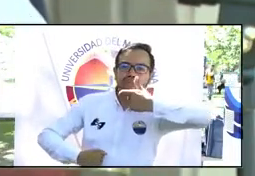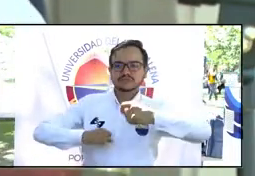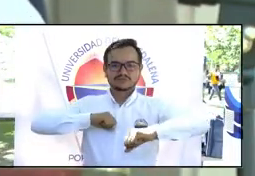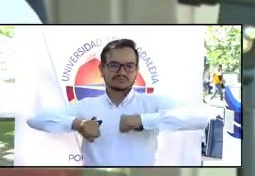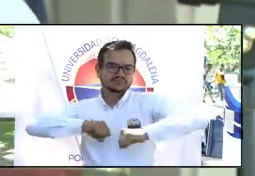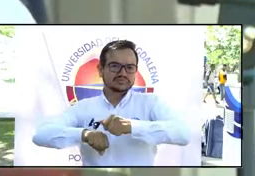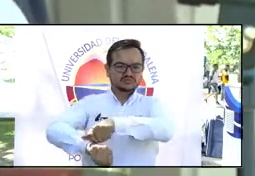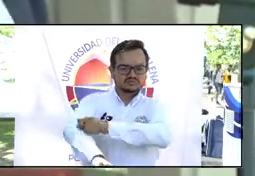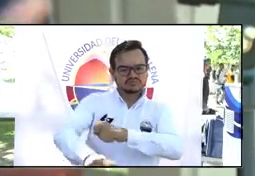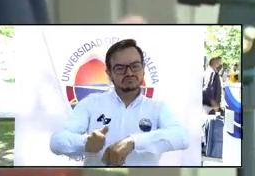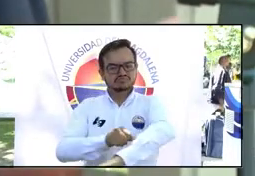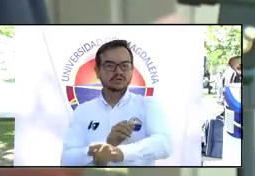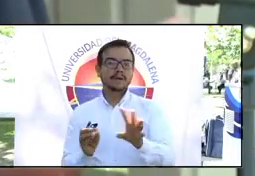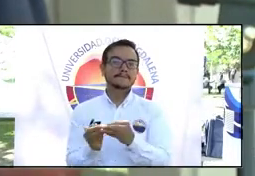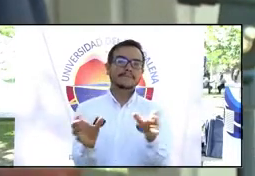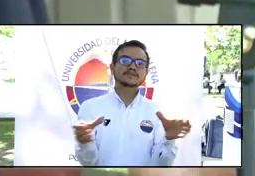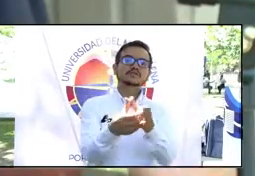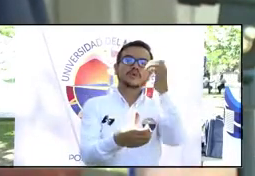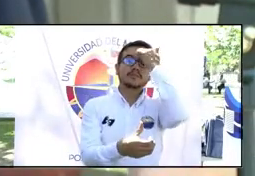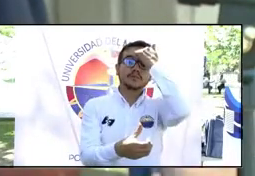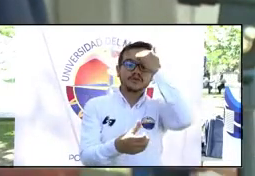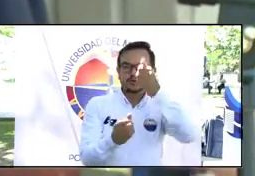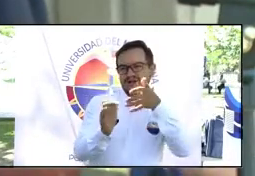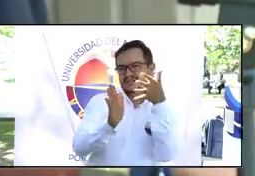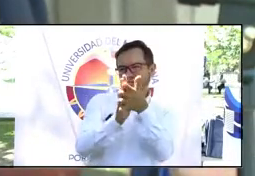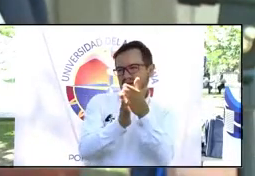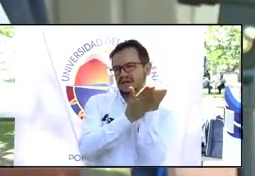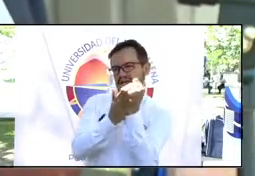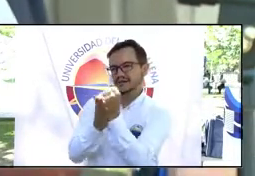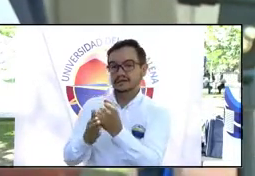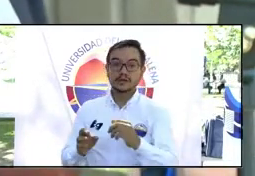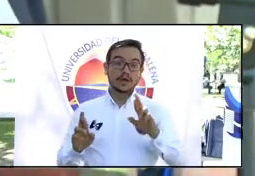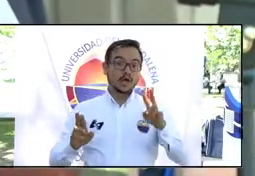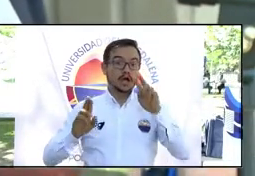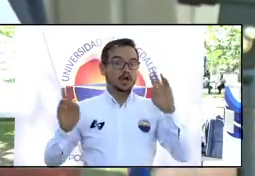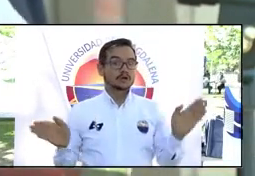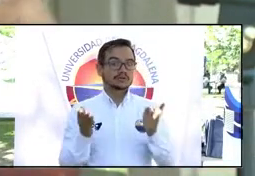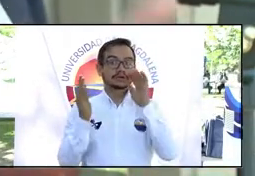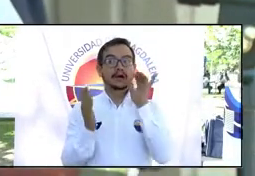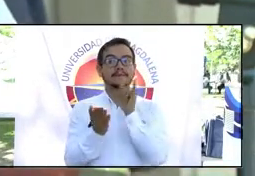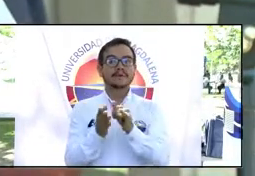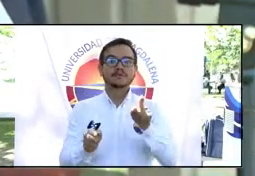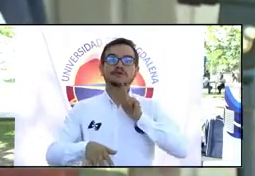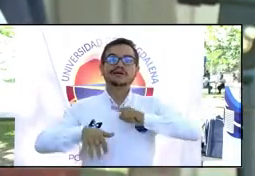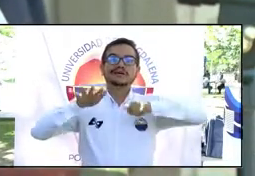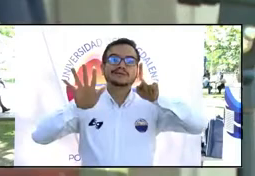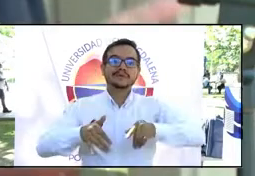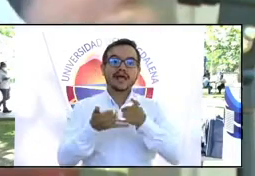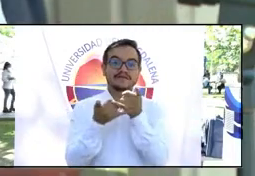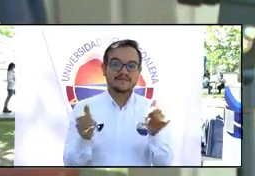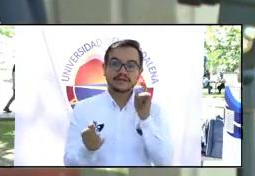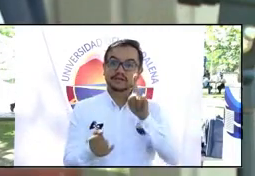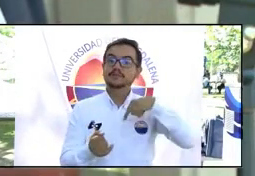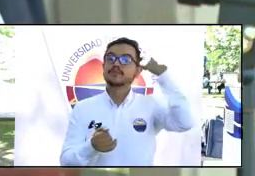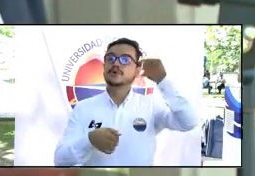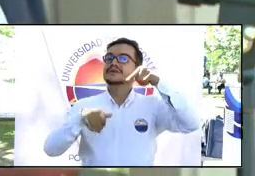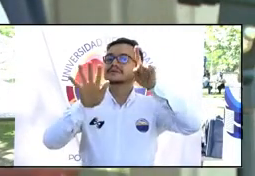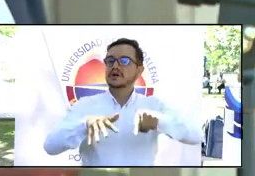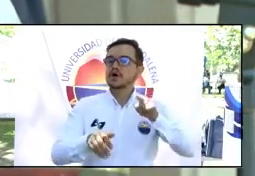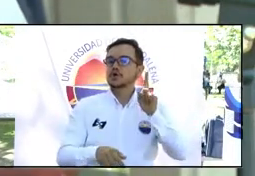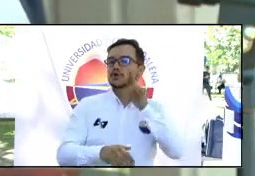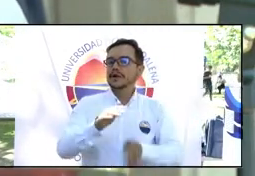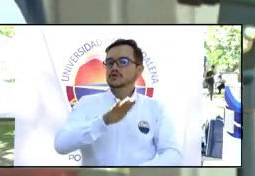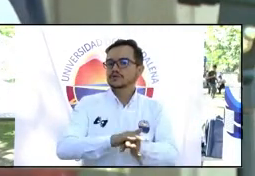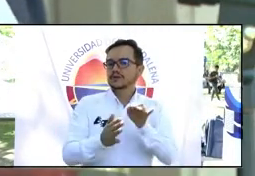acompañándolos en ese proceso. Así que muchos éxitos en este cierre de semestre, y el próximo semestre nos veremos, porque seguiremos en modo 60